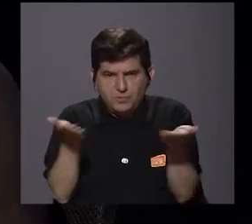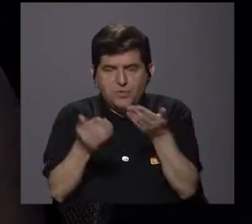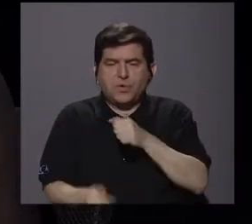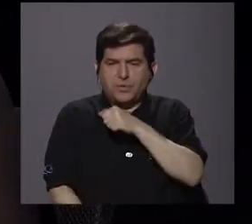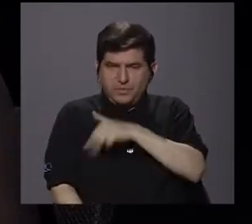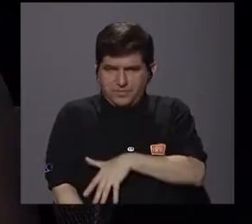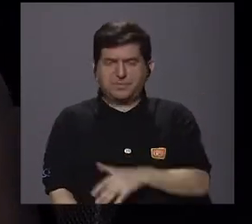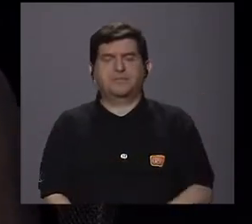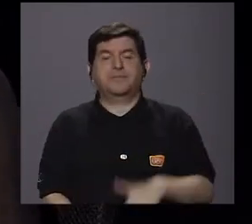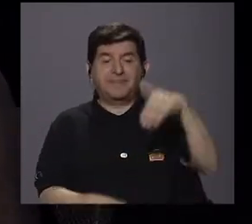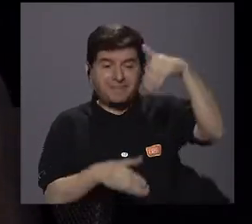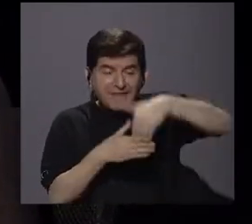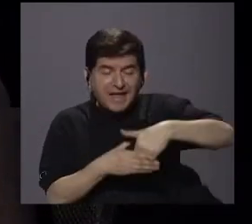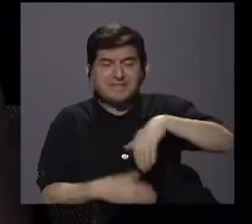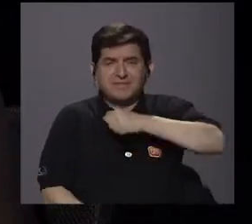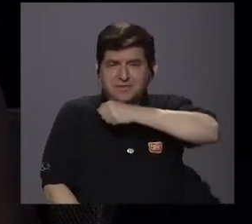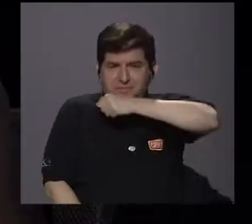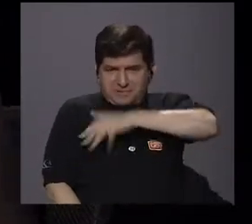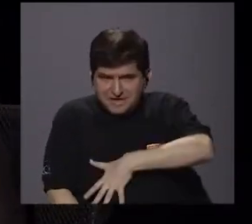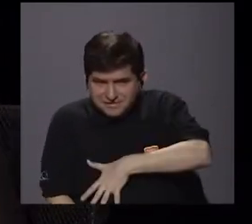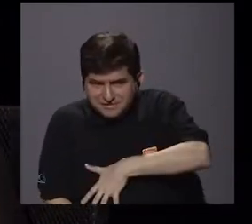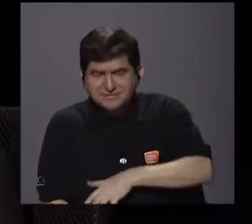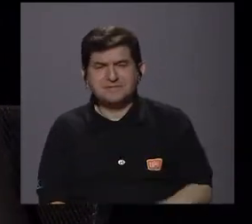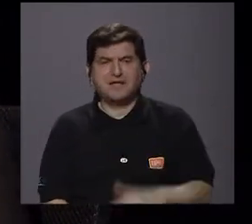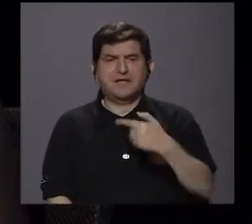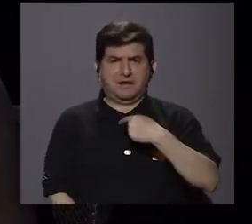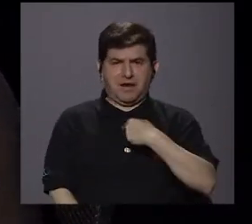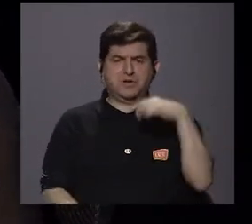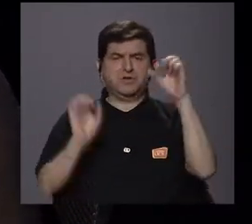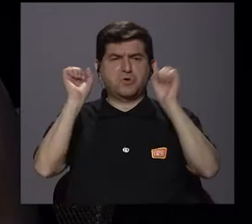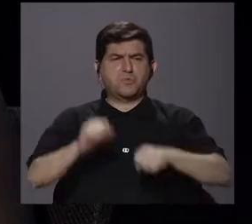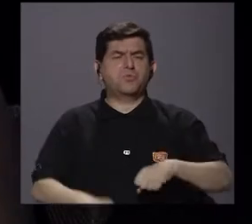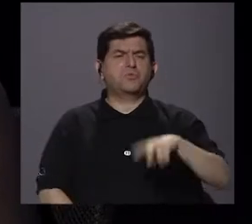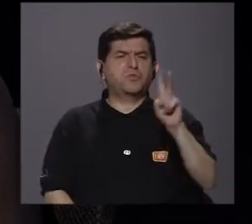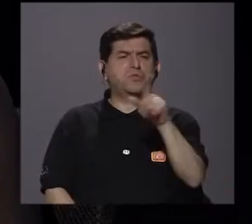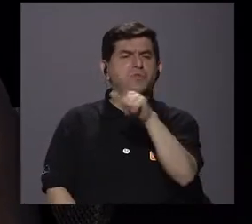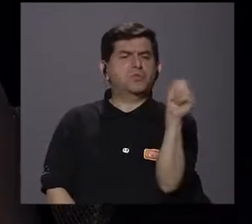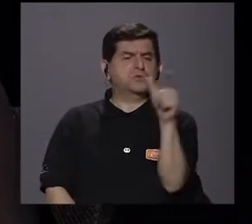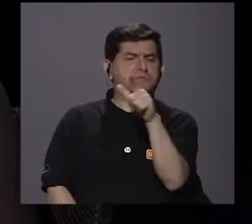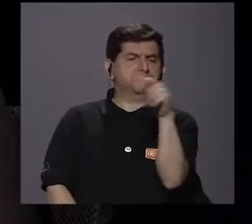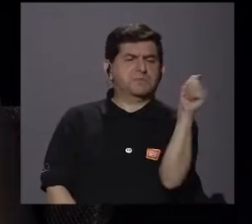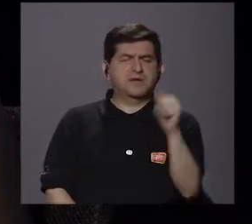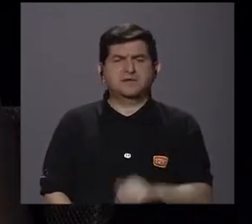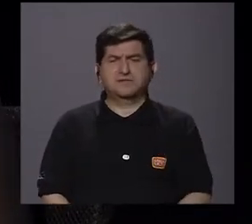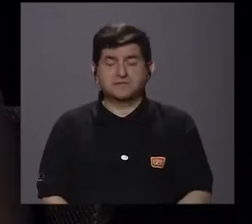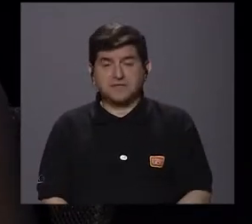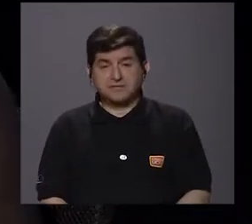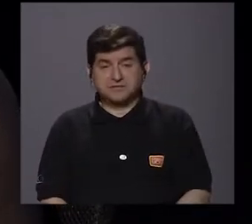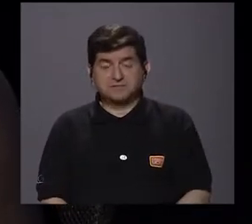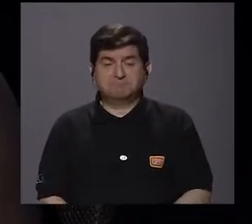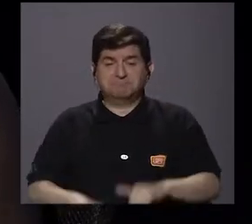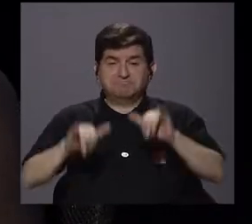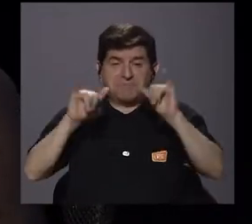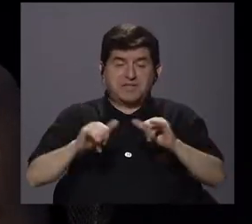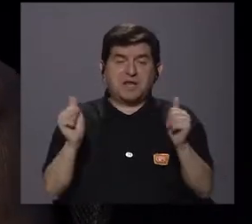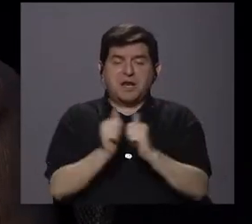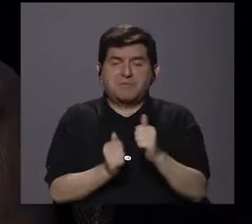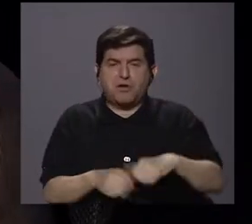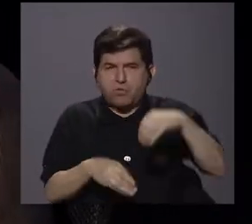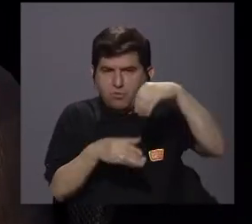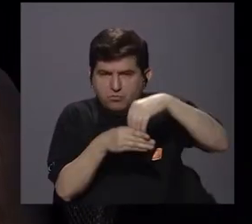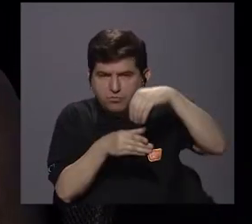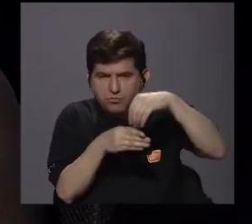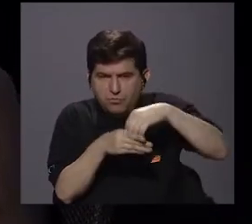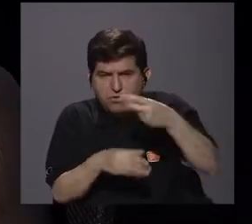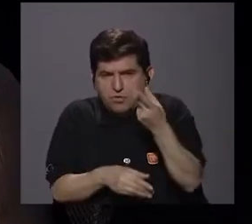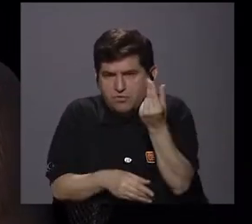Dentro de Palestina, pues bueno, yo pude estar un par de meses sosteniéndome con los ahorros que